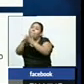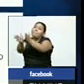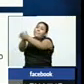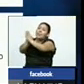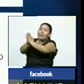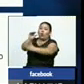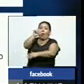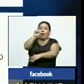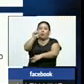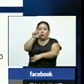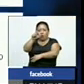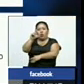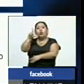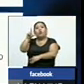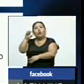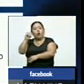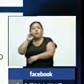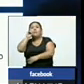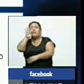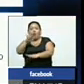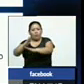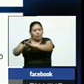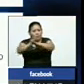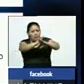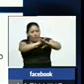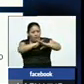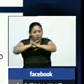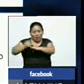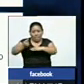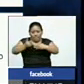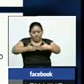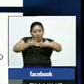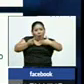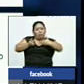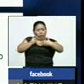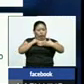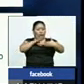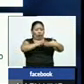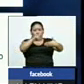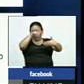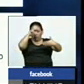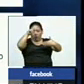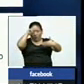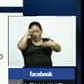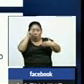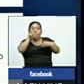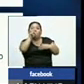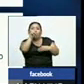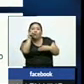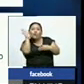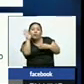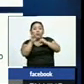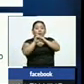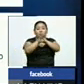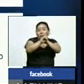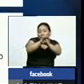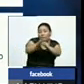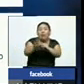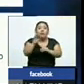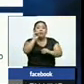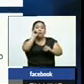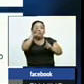y, de paso, defendió la labor que realizan los agentes de la Patrulla Fronteriza. En una serie de tweets, el mandatario indicó,